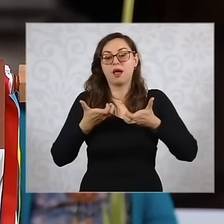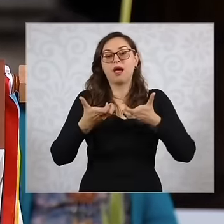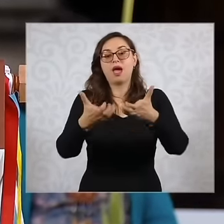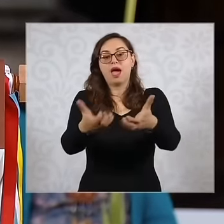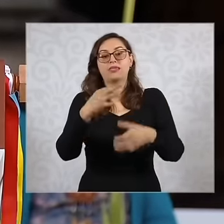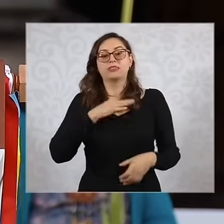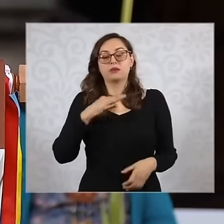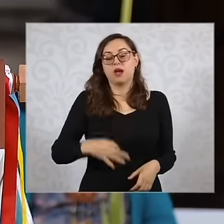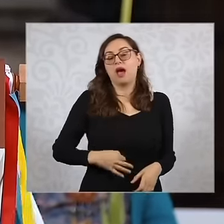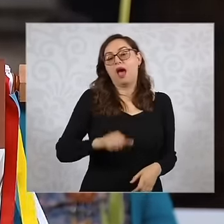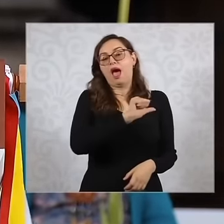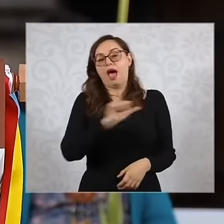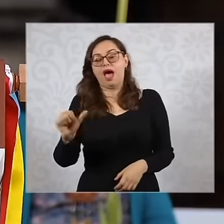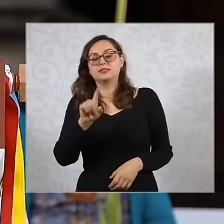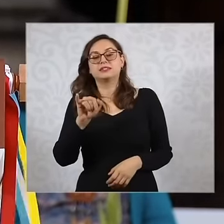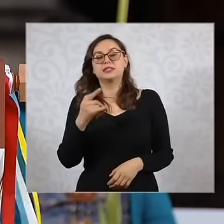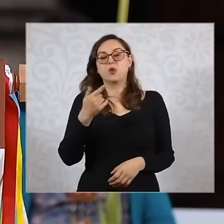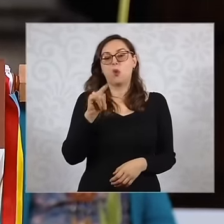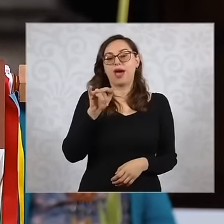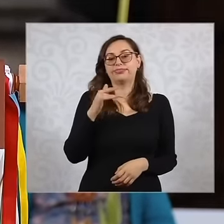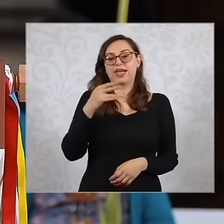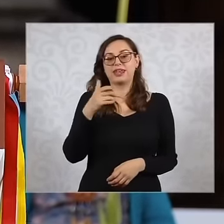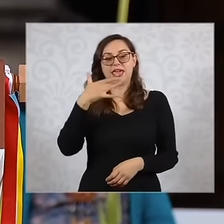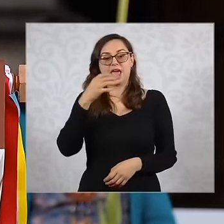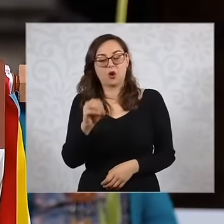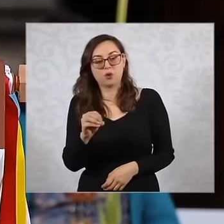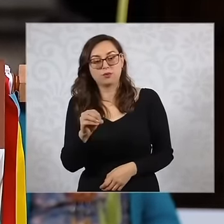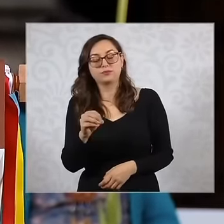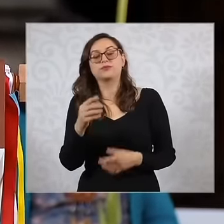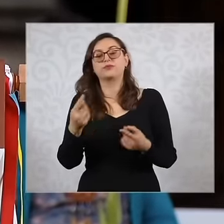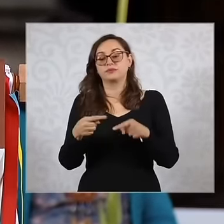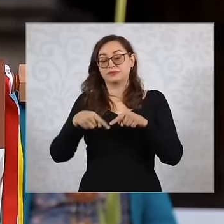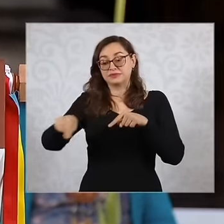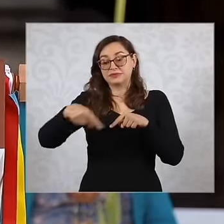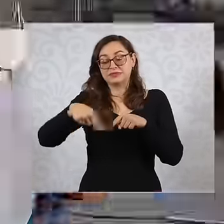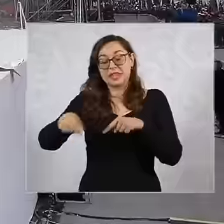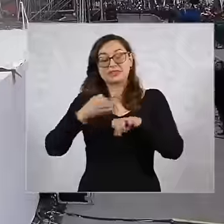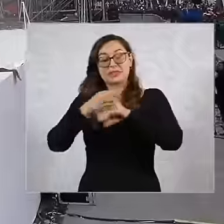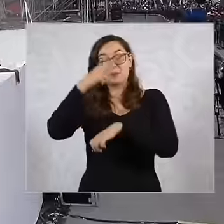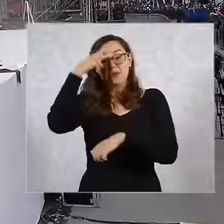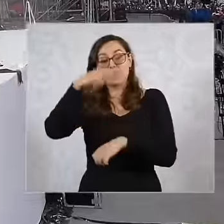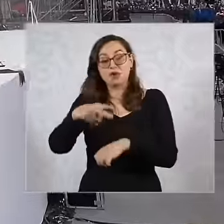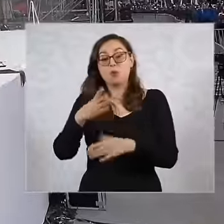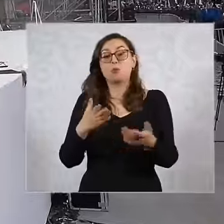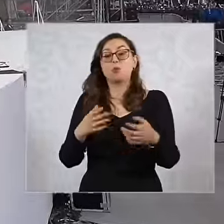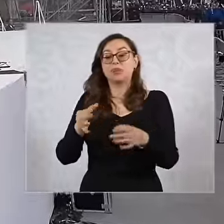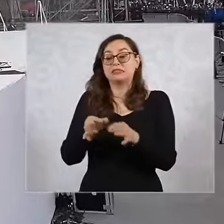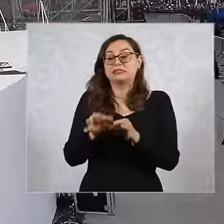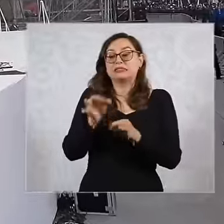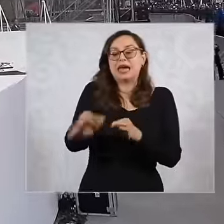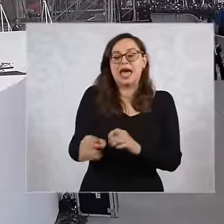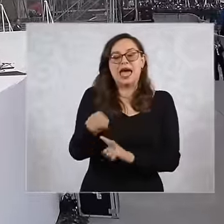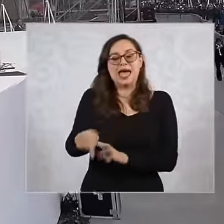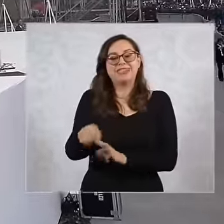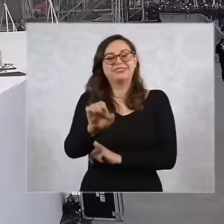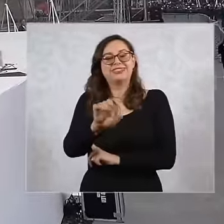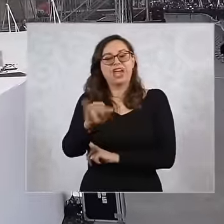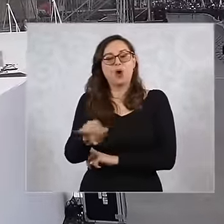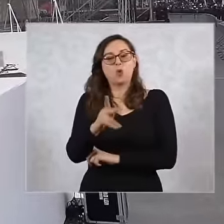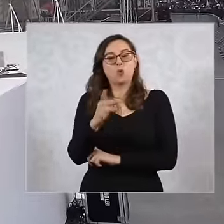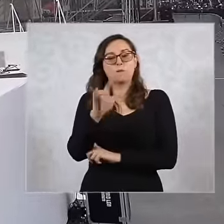a Zihuatanejo, en su tramo de Tejupilco, en el Estado de México, a Ciudad Altamirano.